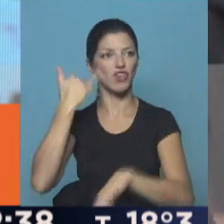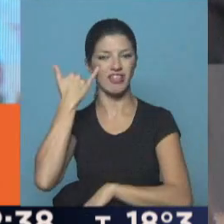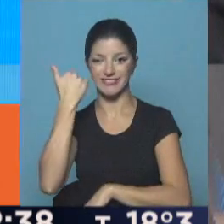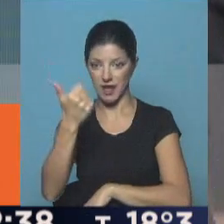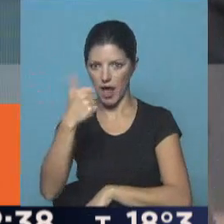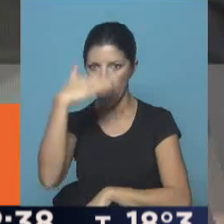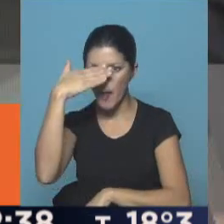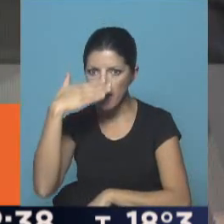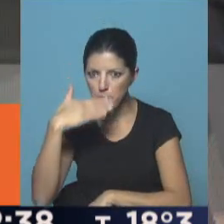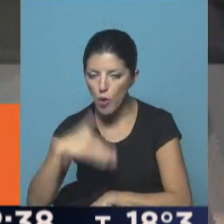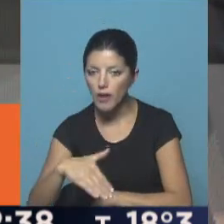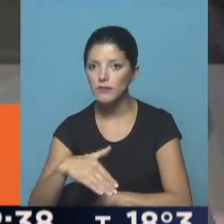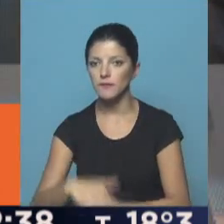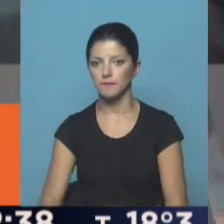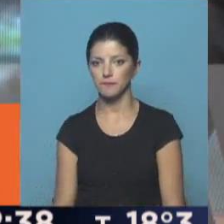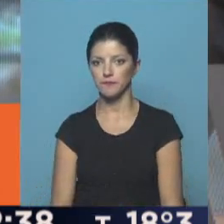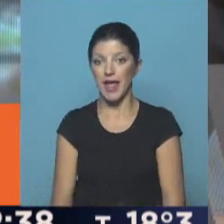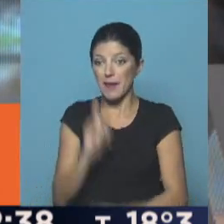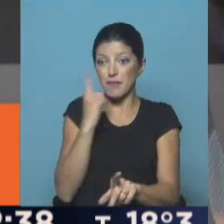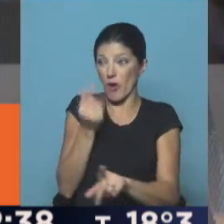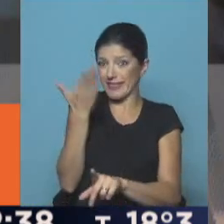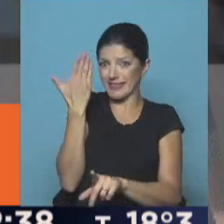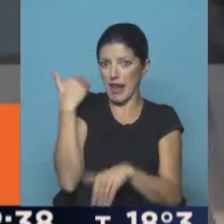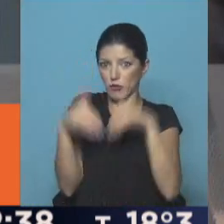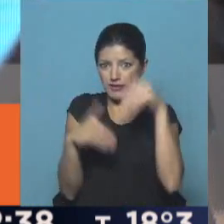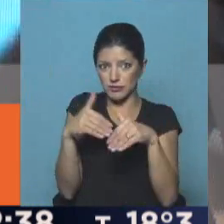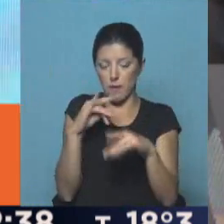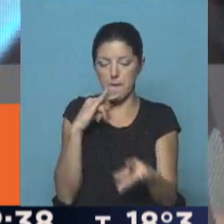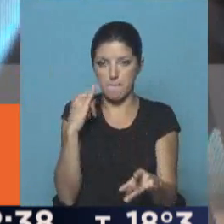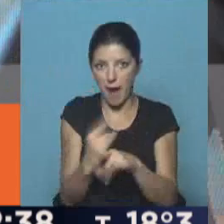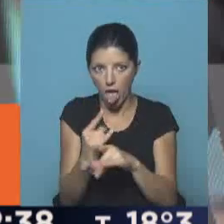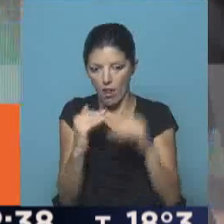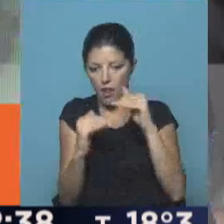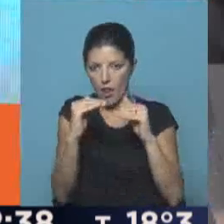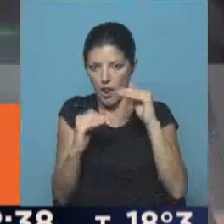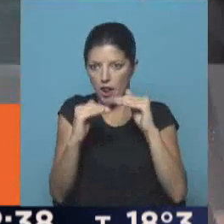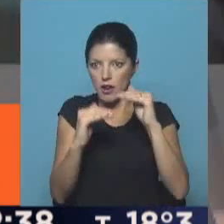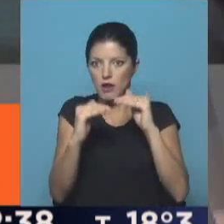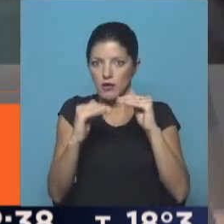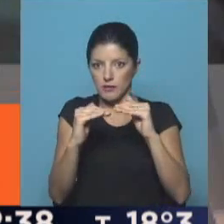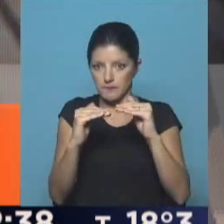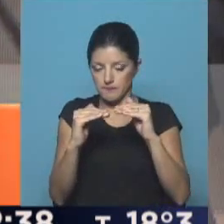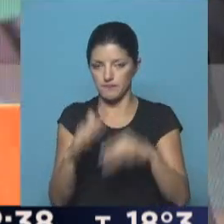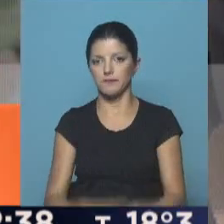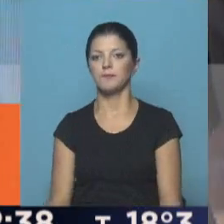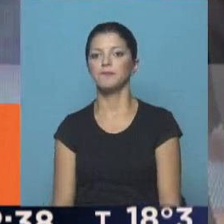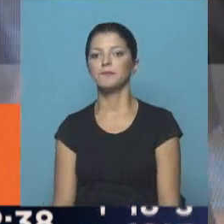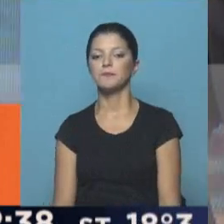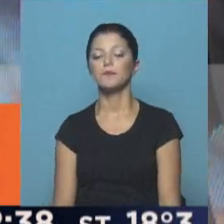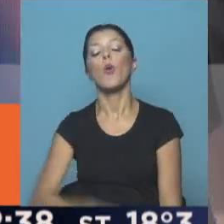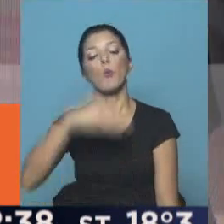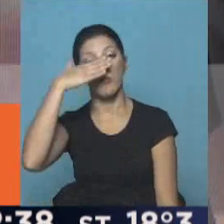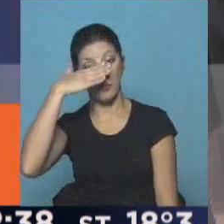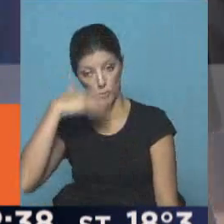y finalmente en el día de la elección estaban prácticamente empatados, estaban ahí cabeza a cabeza.